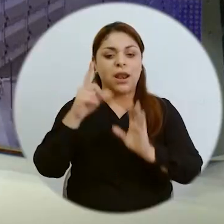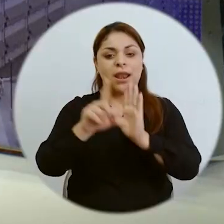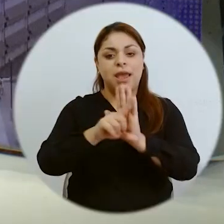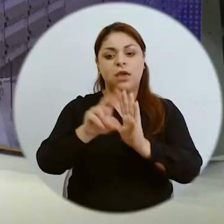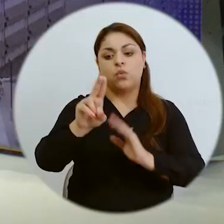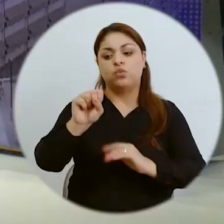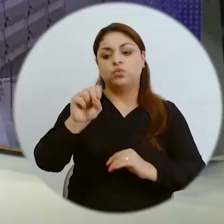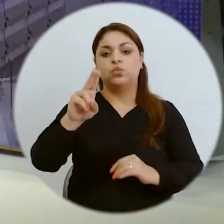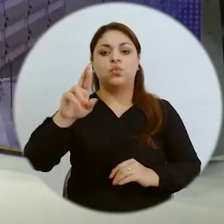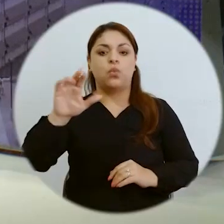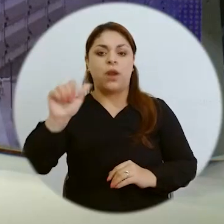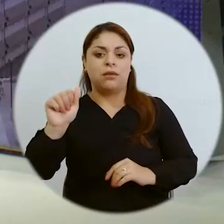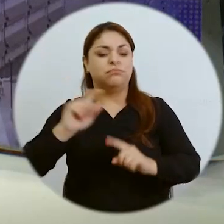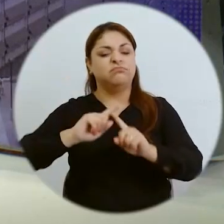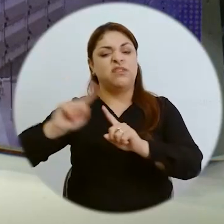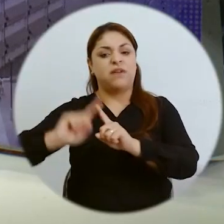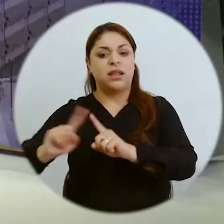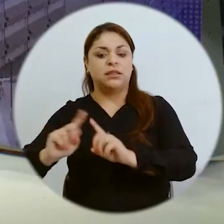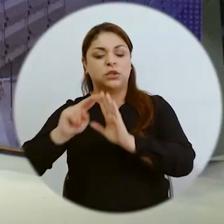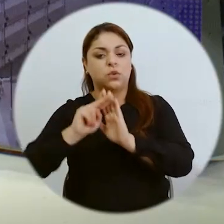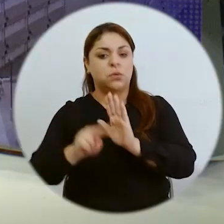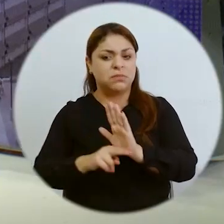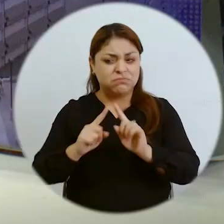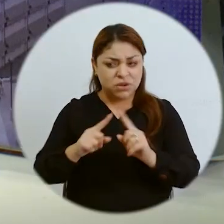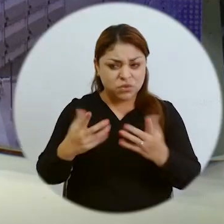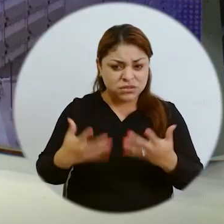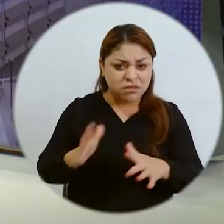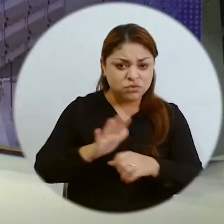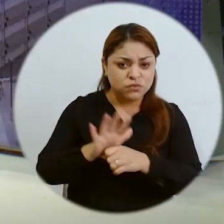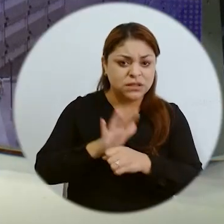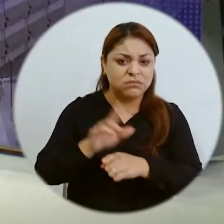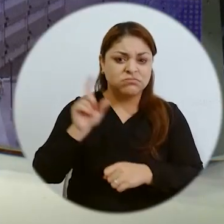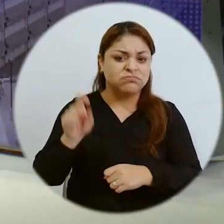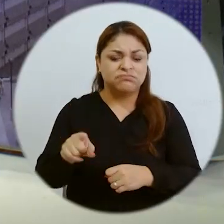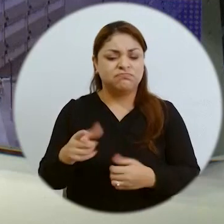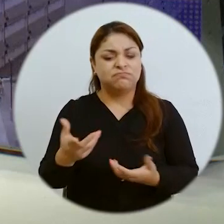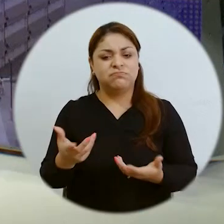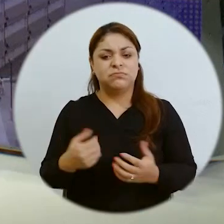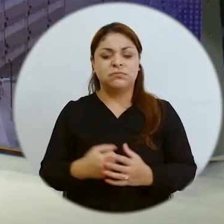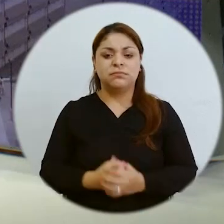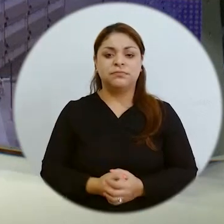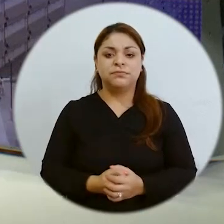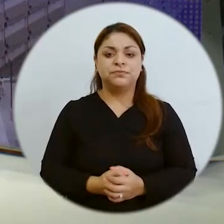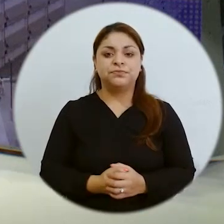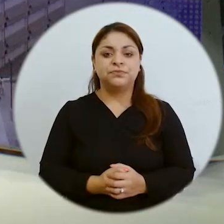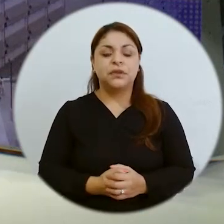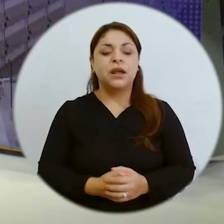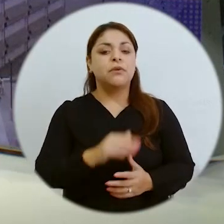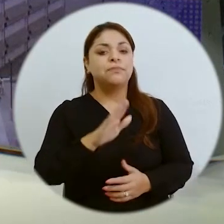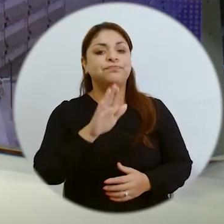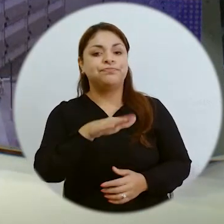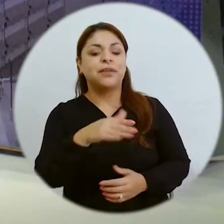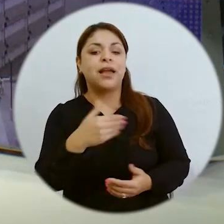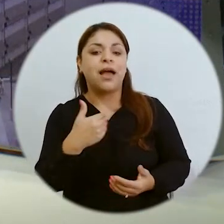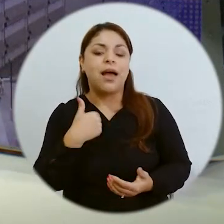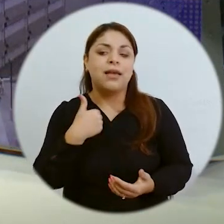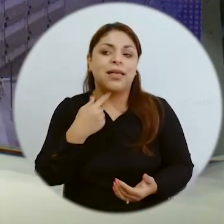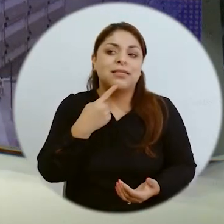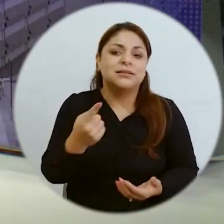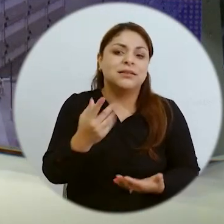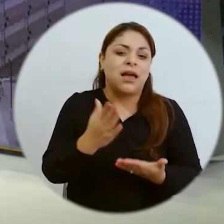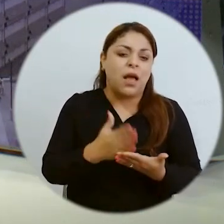apropiada tanto para las entidades financieras, pero también para las personas que adquieren algún tipo de crédito. Ya anteriormente pues el país ha trabajado en